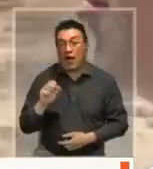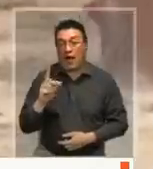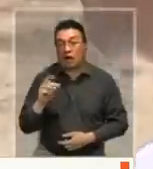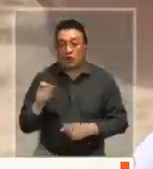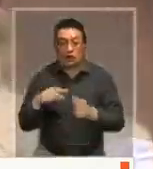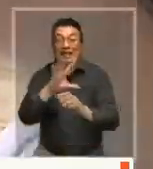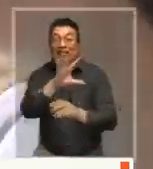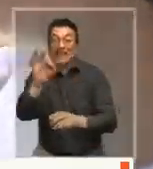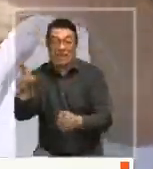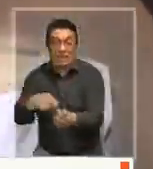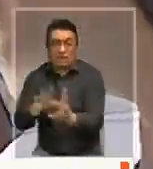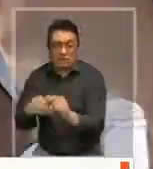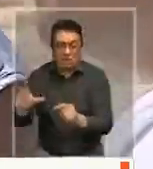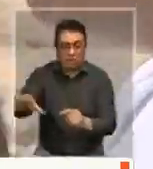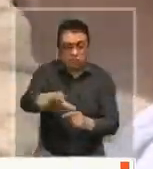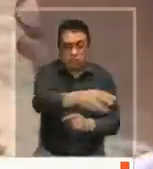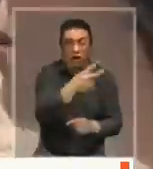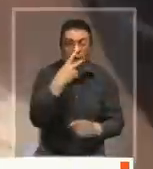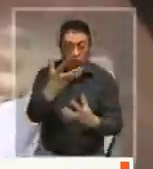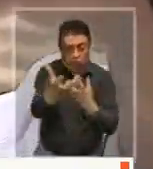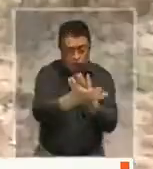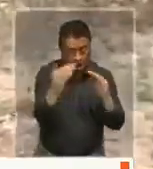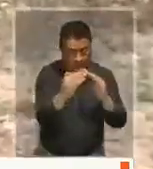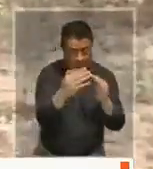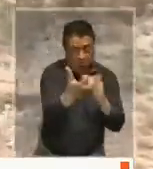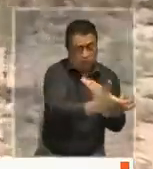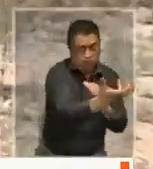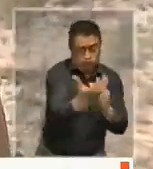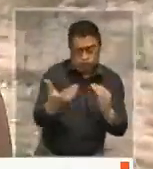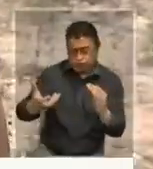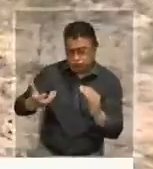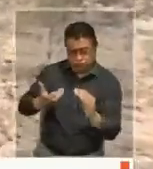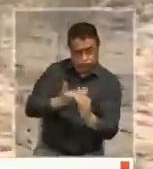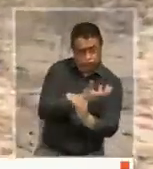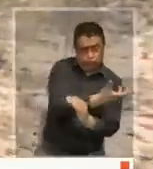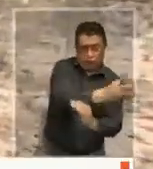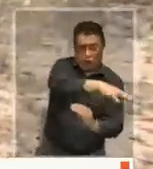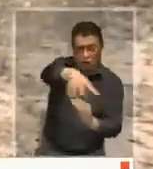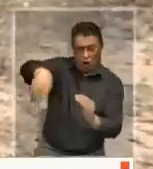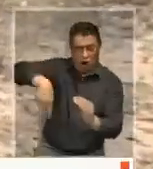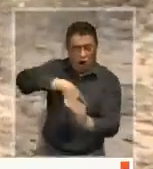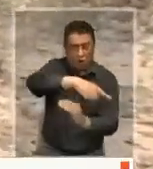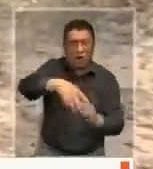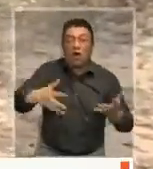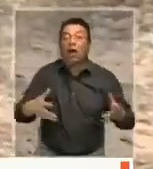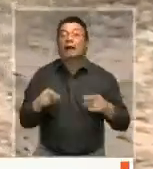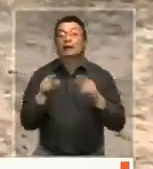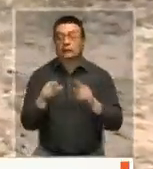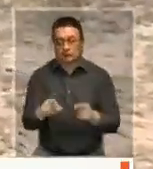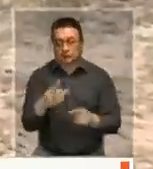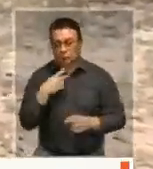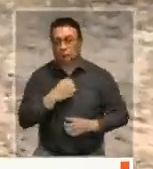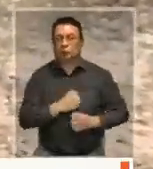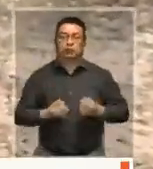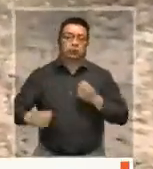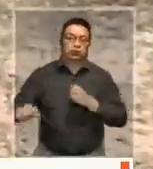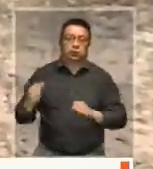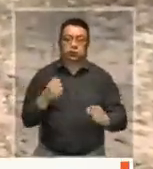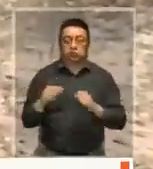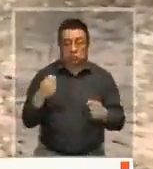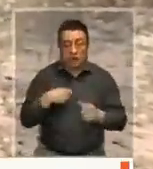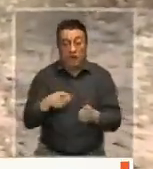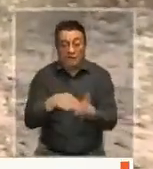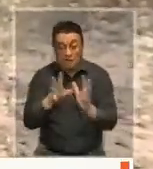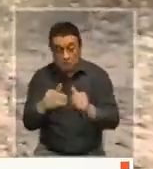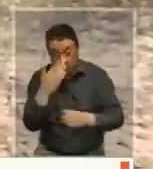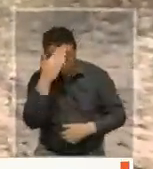Dice que se vio totalmente rodeada de fuego. Ayer terrible, angustiado, porque mira, imagínate, tenemos la familia al frente también